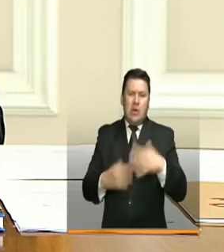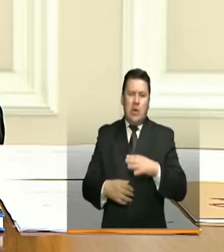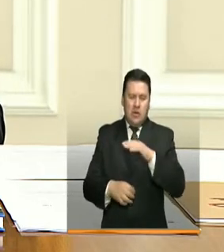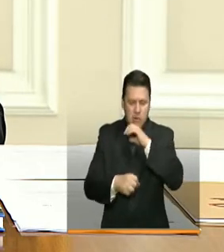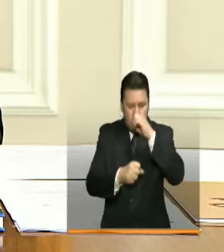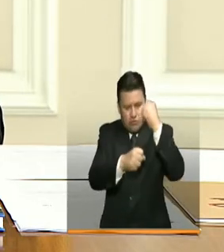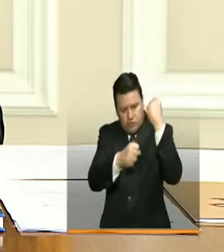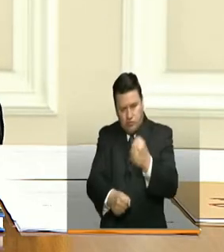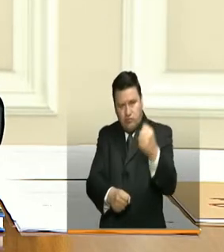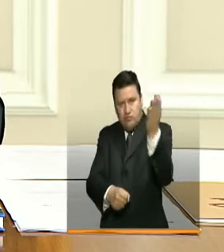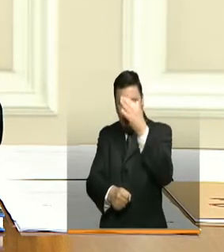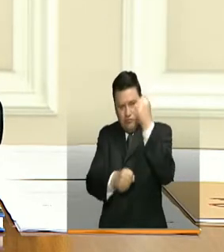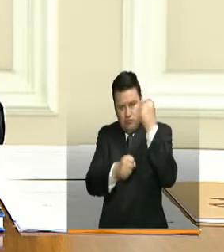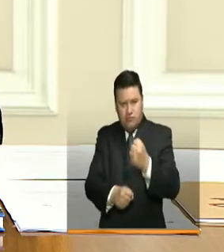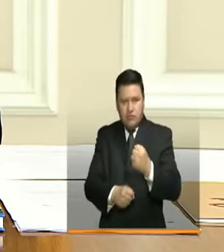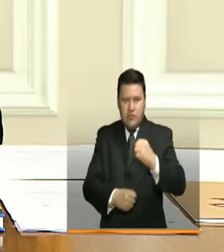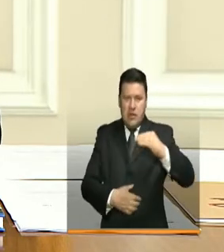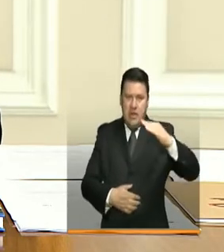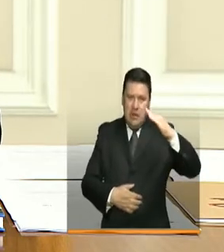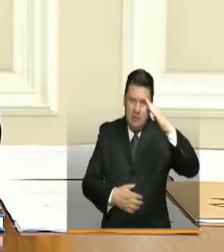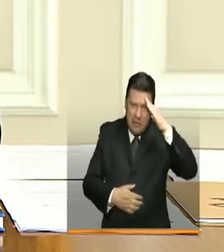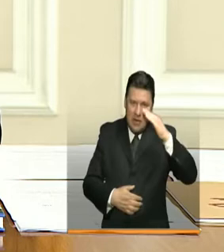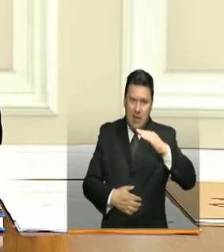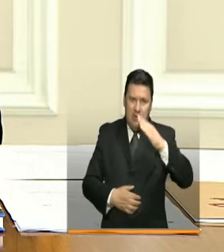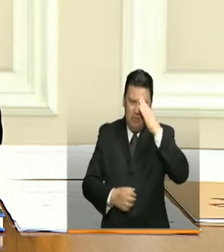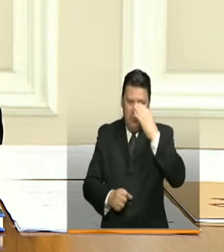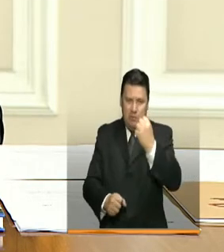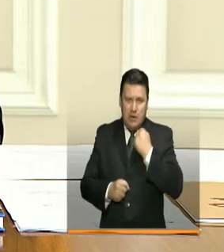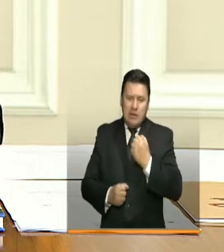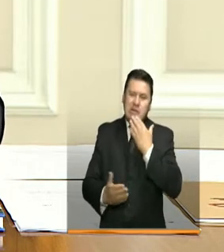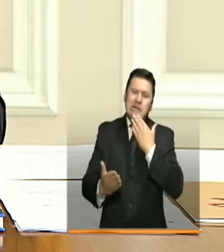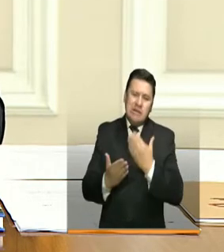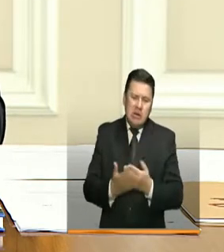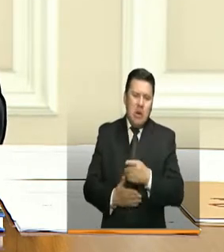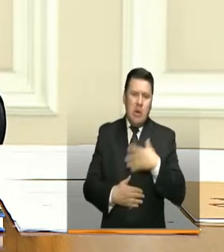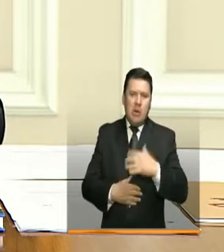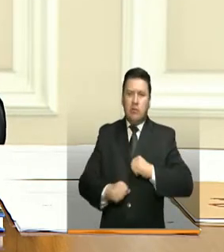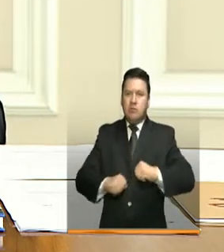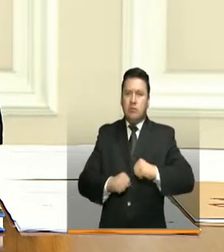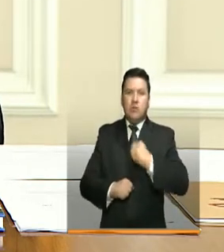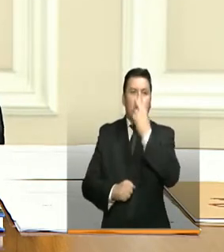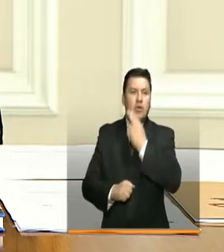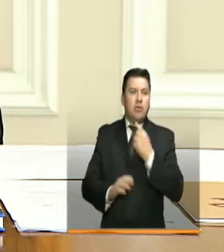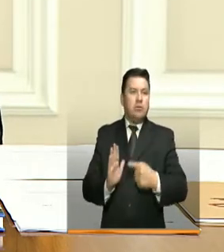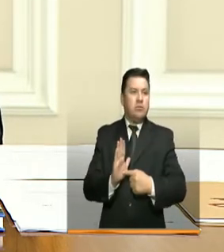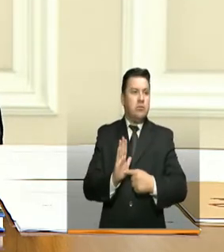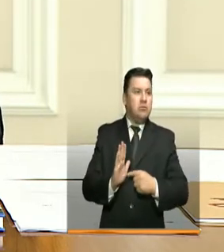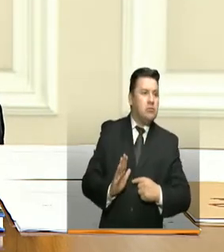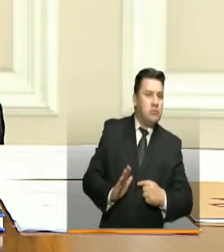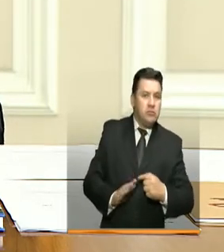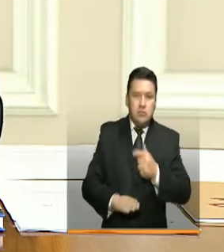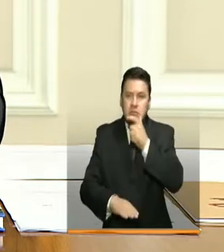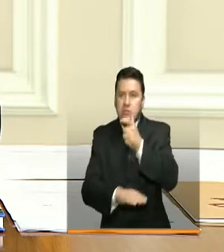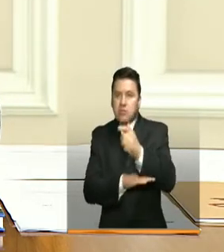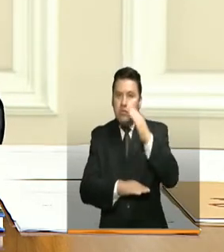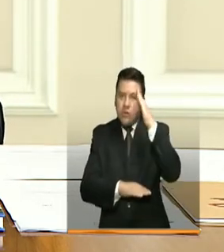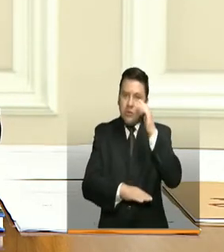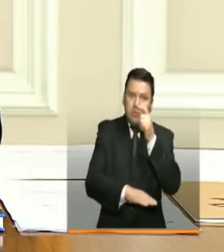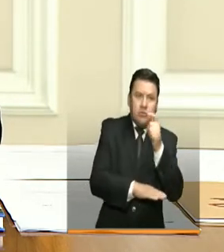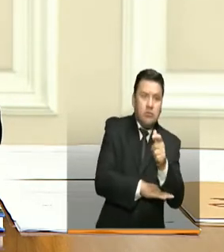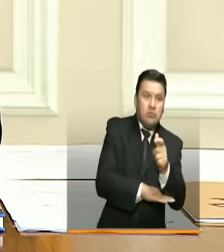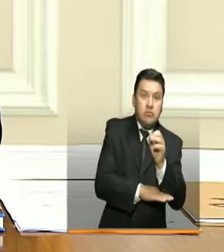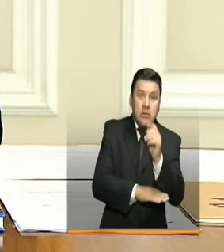de nuestro país, de las fuerzas militares y de policía, que están haciendo cumplir la cuarentena nacional y que a su